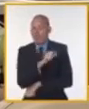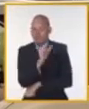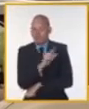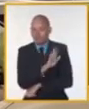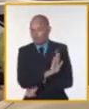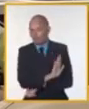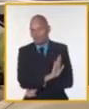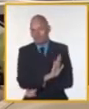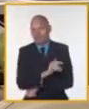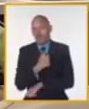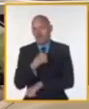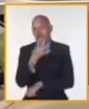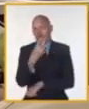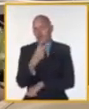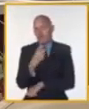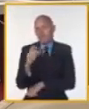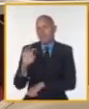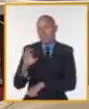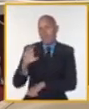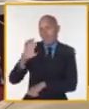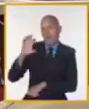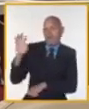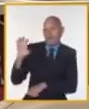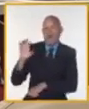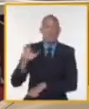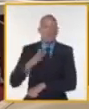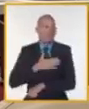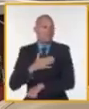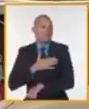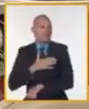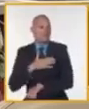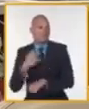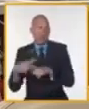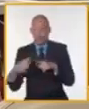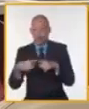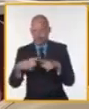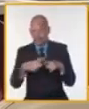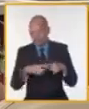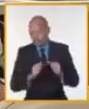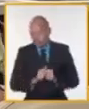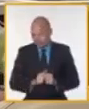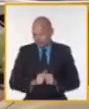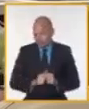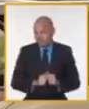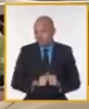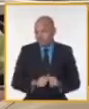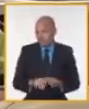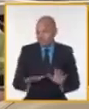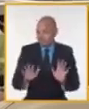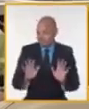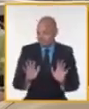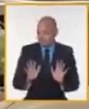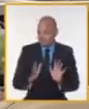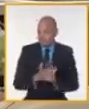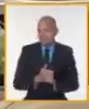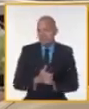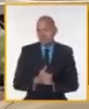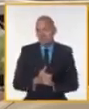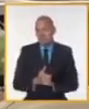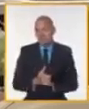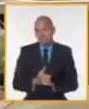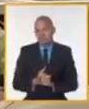de los lugares donde hay negativos. Y la otra tendencia es a cobrar un % superior a cuando usted paga bancarizado. Yo